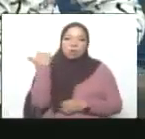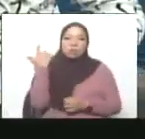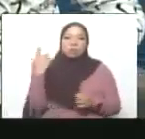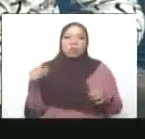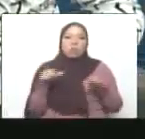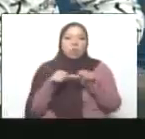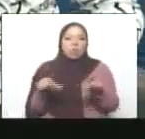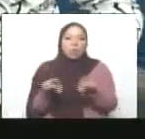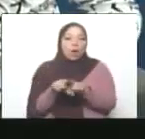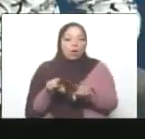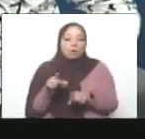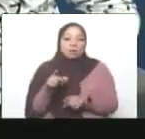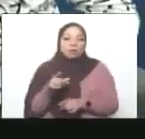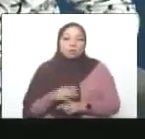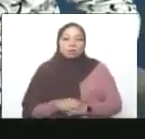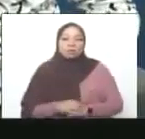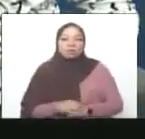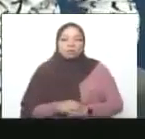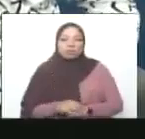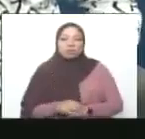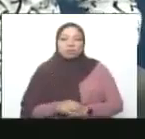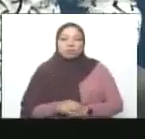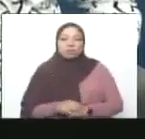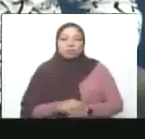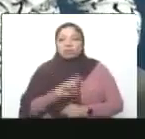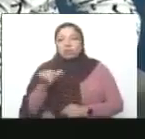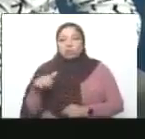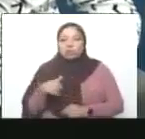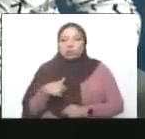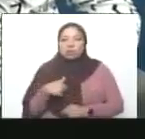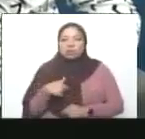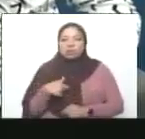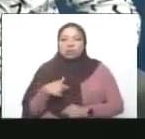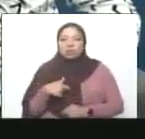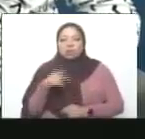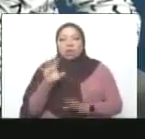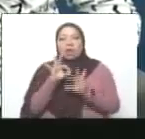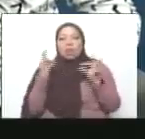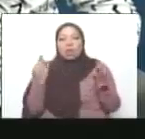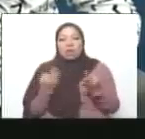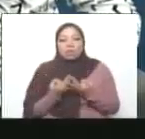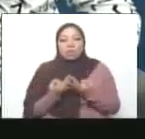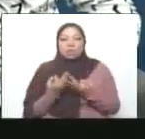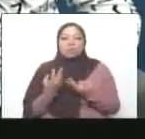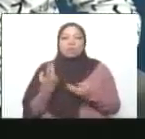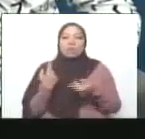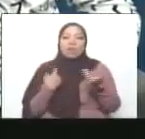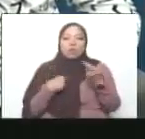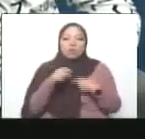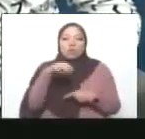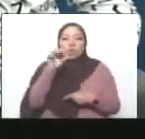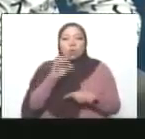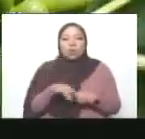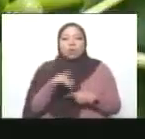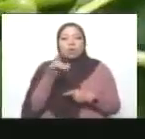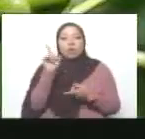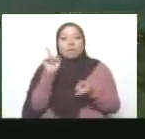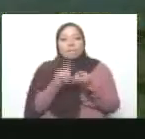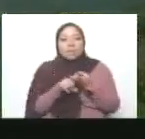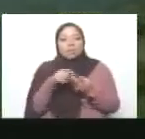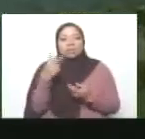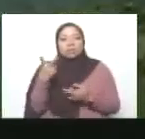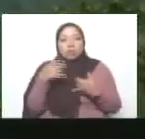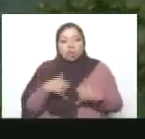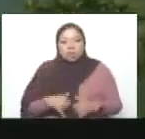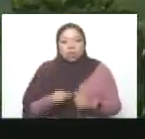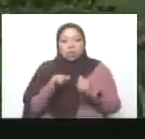sigue teniendo. Bueno, nosotros somos una familia caficultora, eso, mi esposo y mis dos